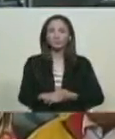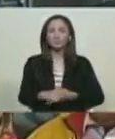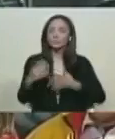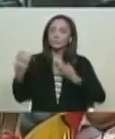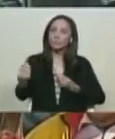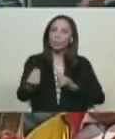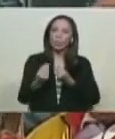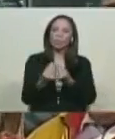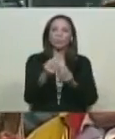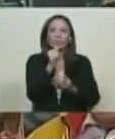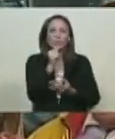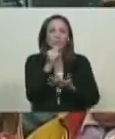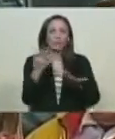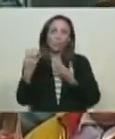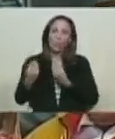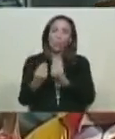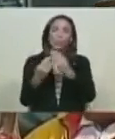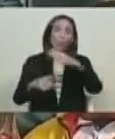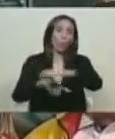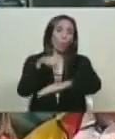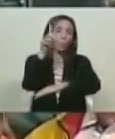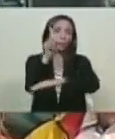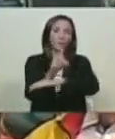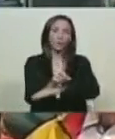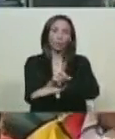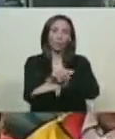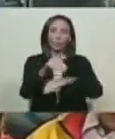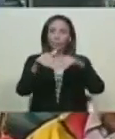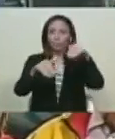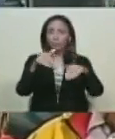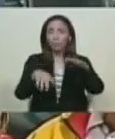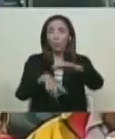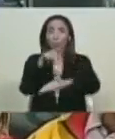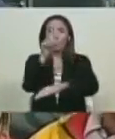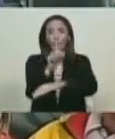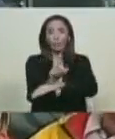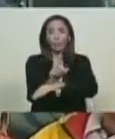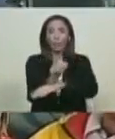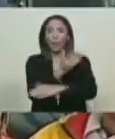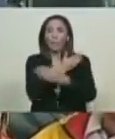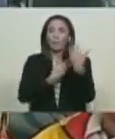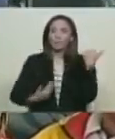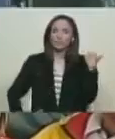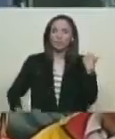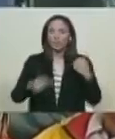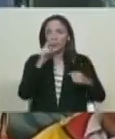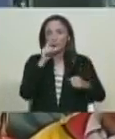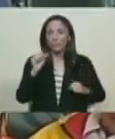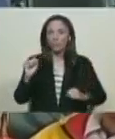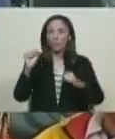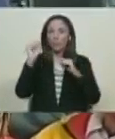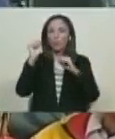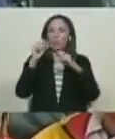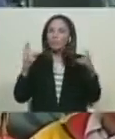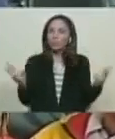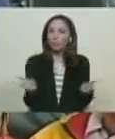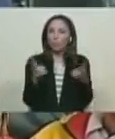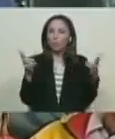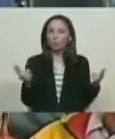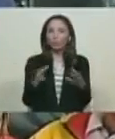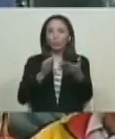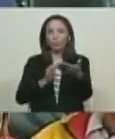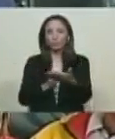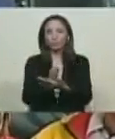acompañando a nuestro único candidato de la patria, el camarada conductor de la revolución,